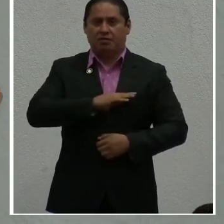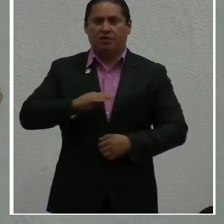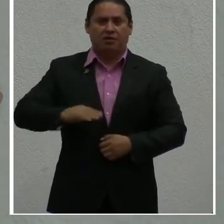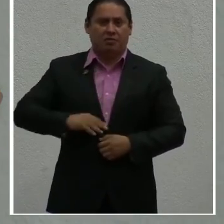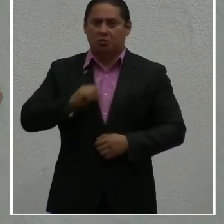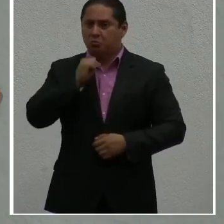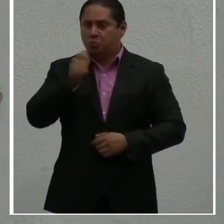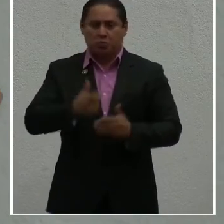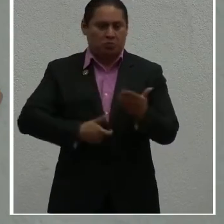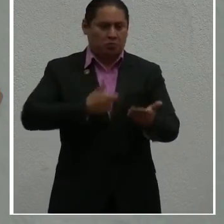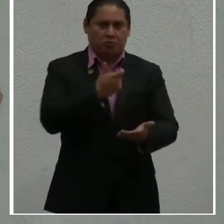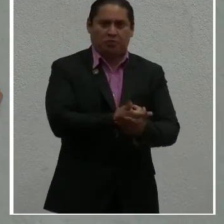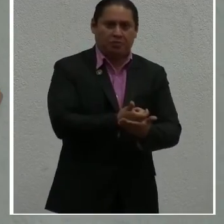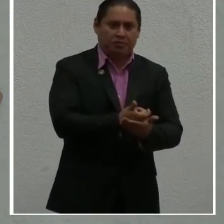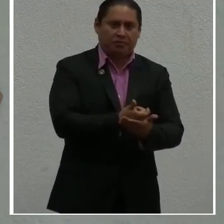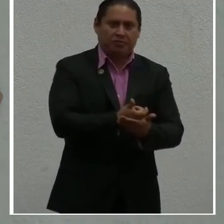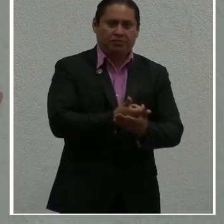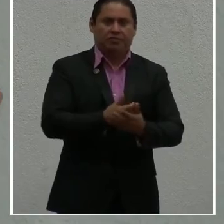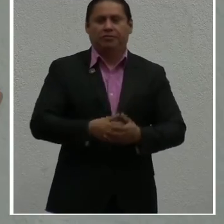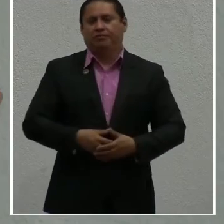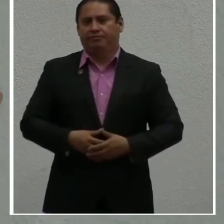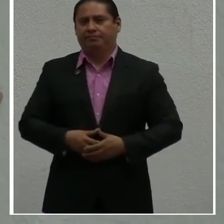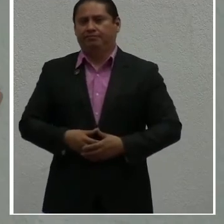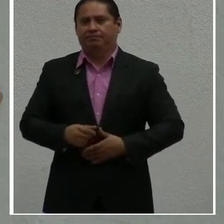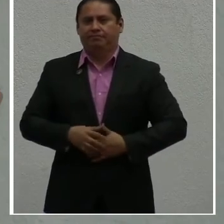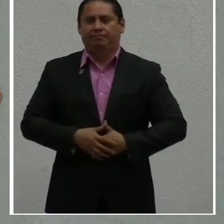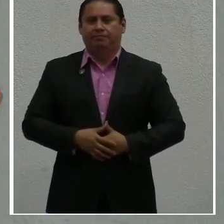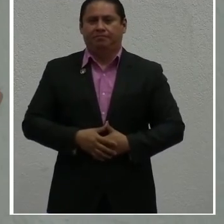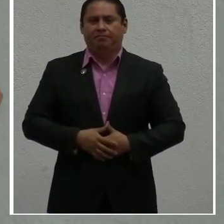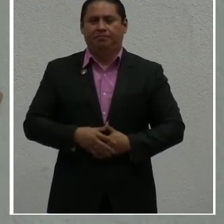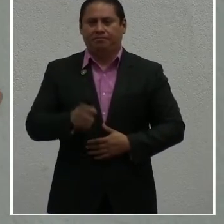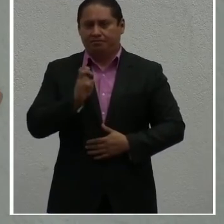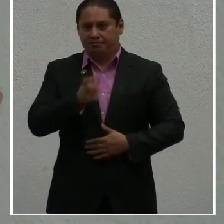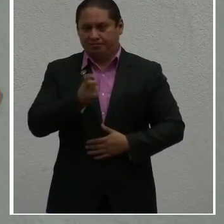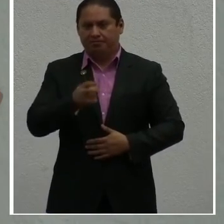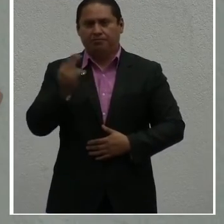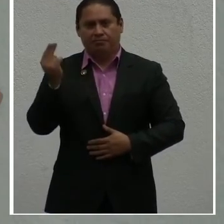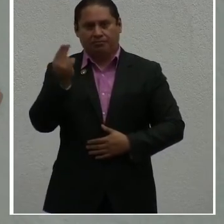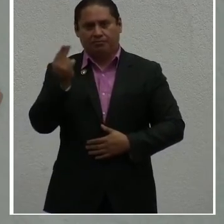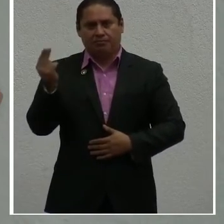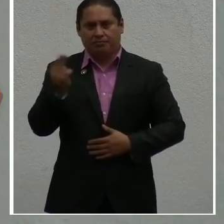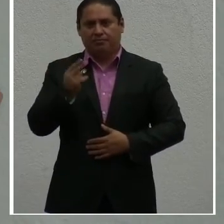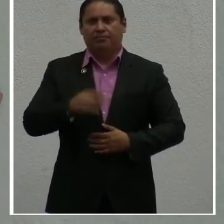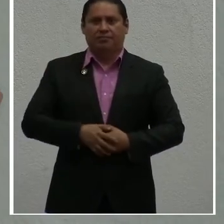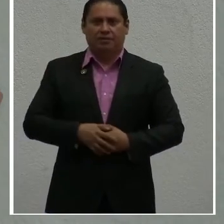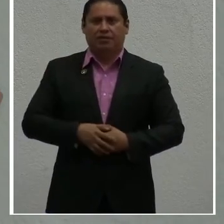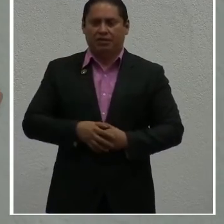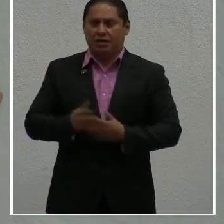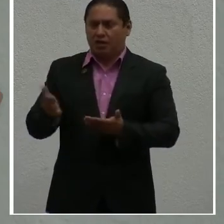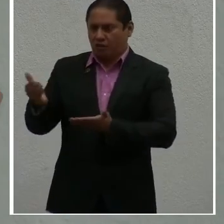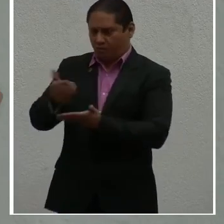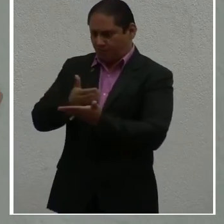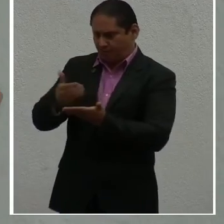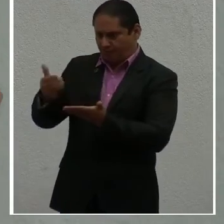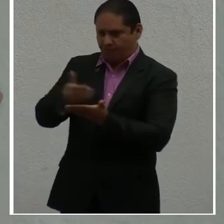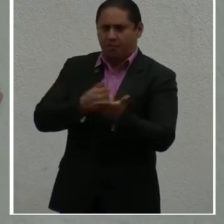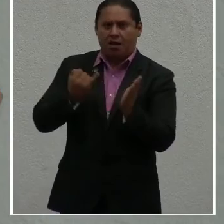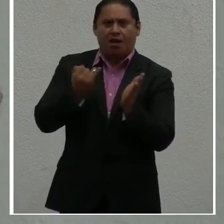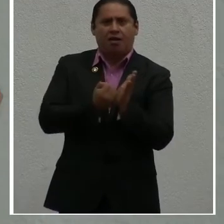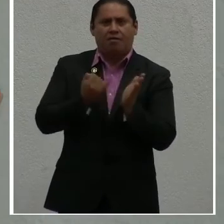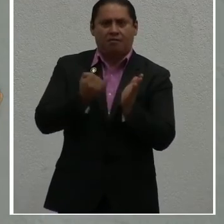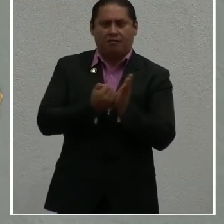nada y se está llevando el recurso de los chiapanecos. Entonces, es necesario también que capte algo el municipio, que capte algo